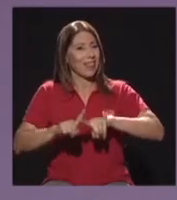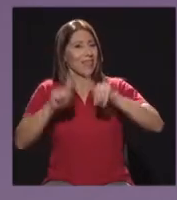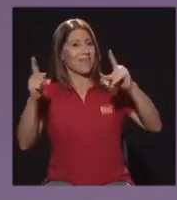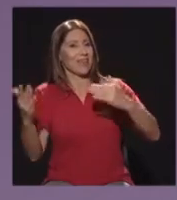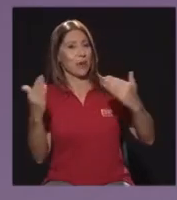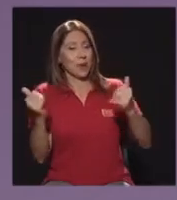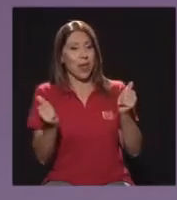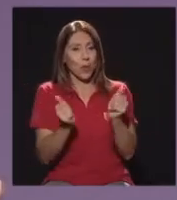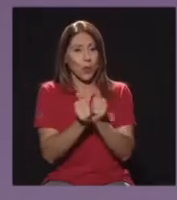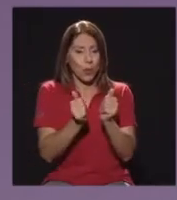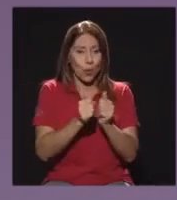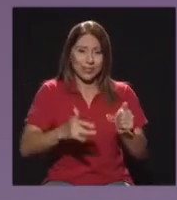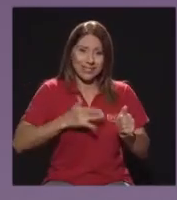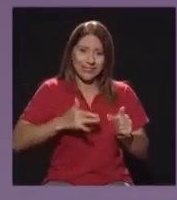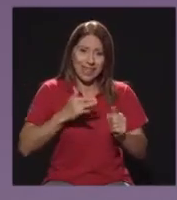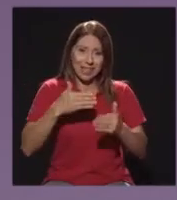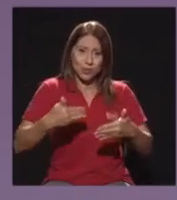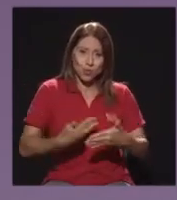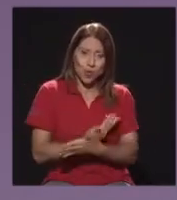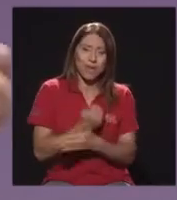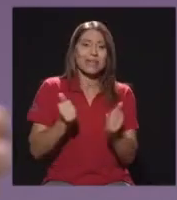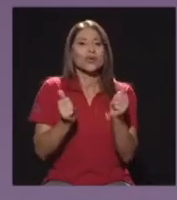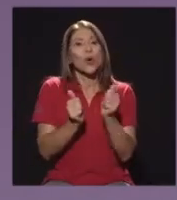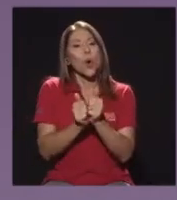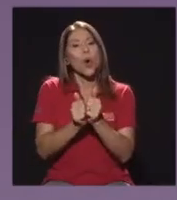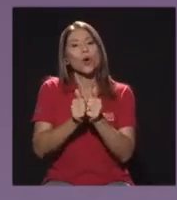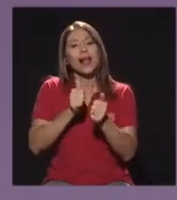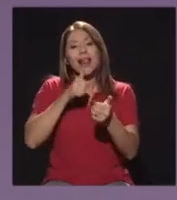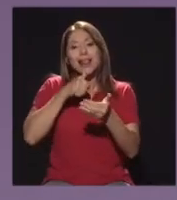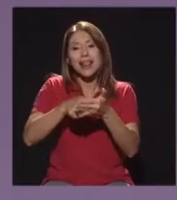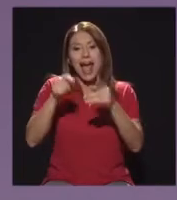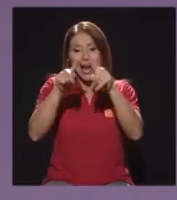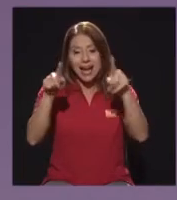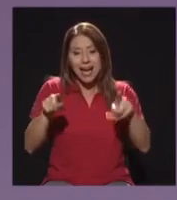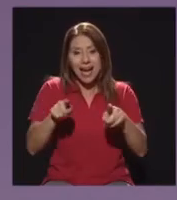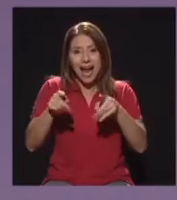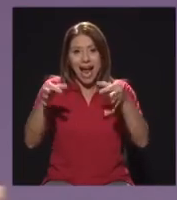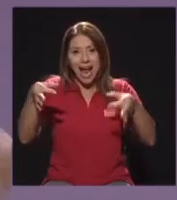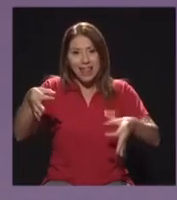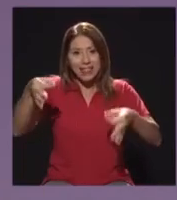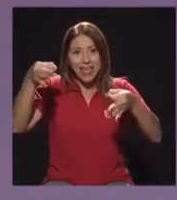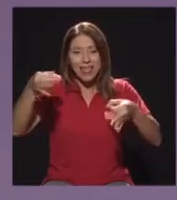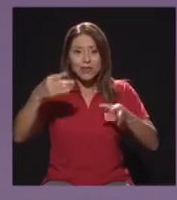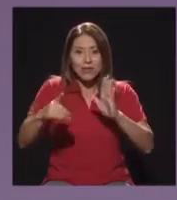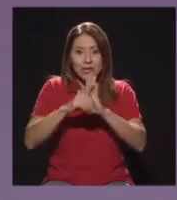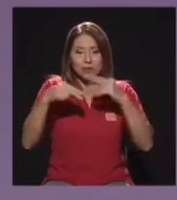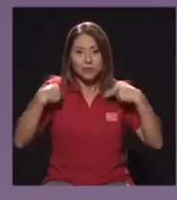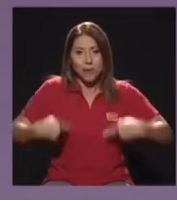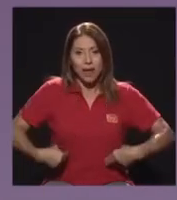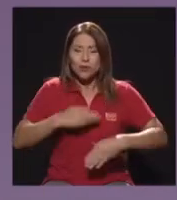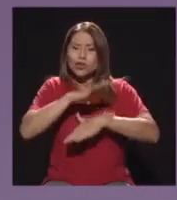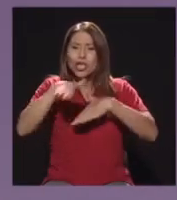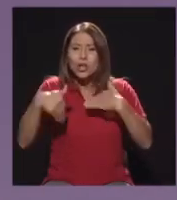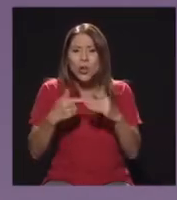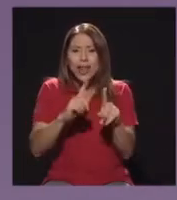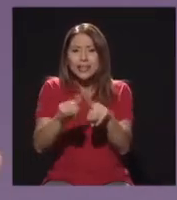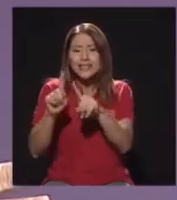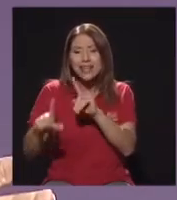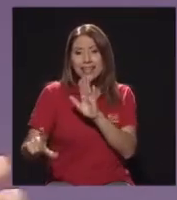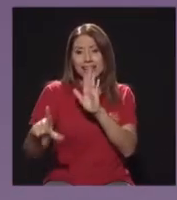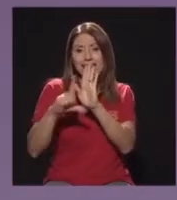la carta de los derechos humanos y toda la legislación en materia de derechos de las mujeres